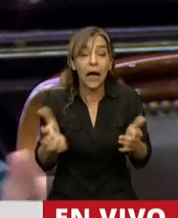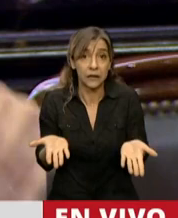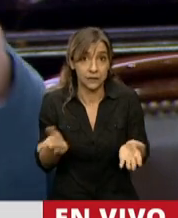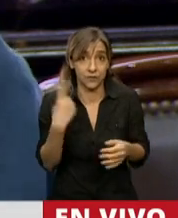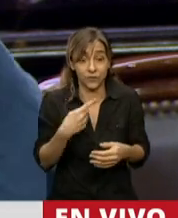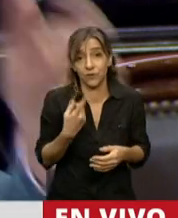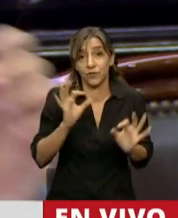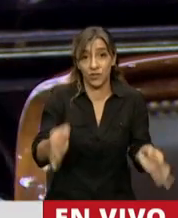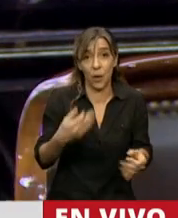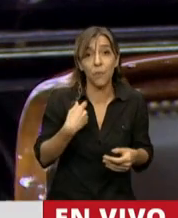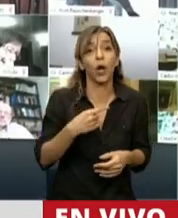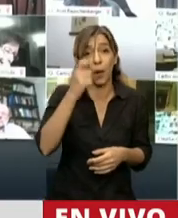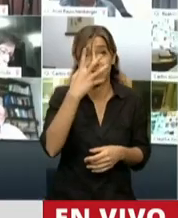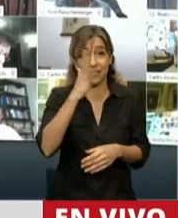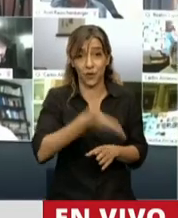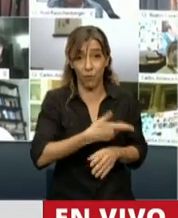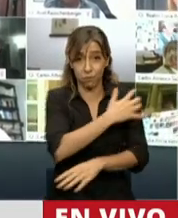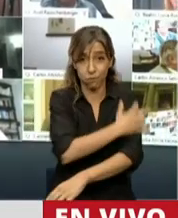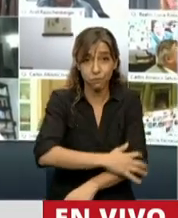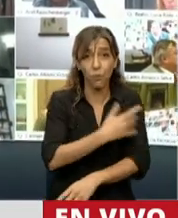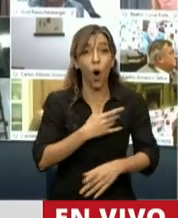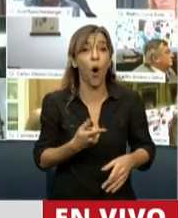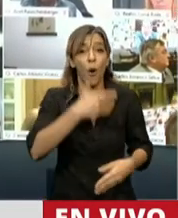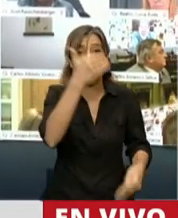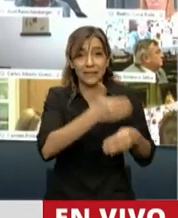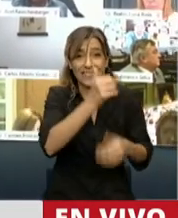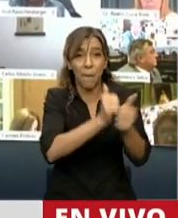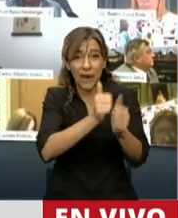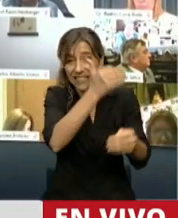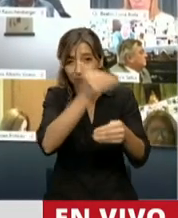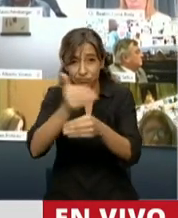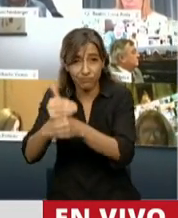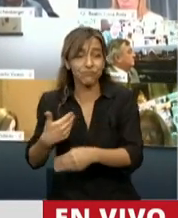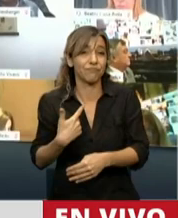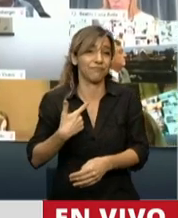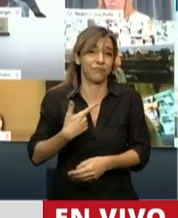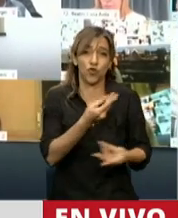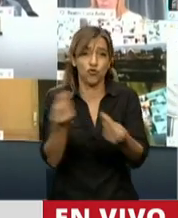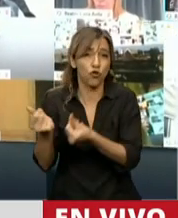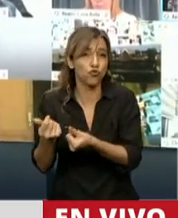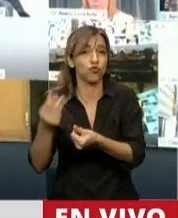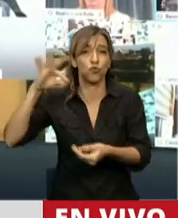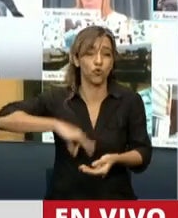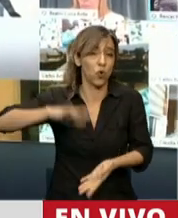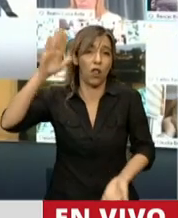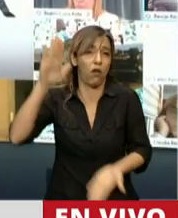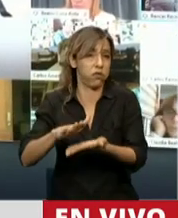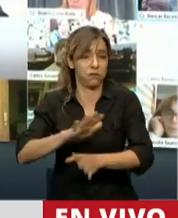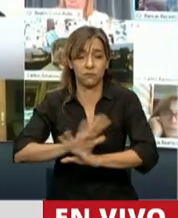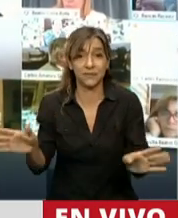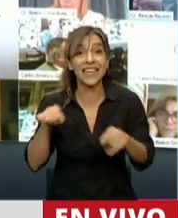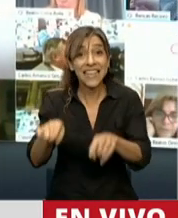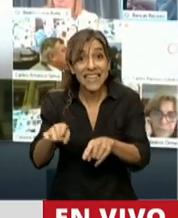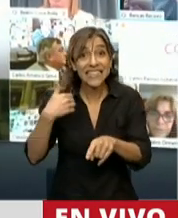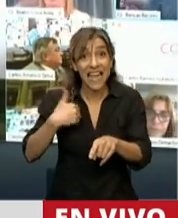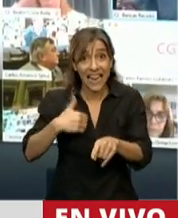pobreza, 25.000 pymes quebradas, de inflación del 54%, del consumo y del salario por el piso, esa Argentina pre-pandemia